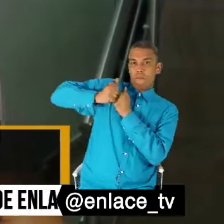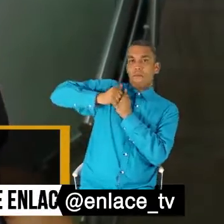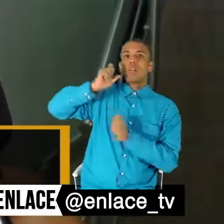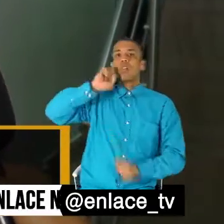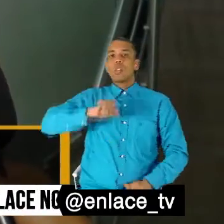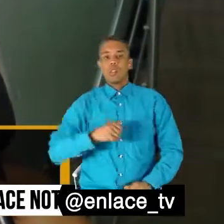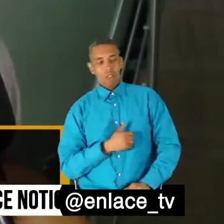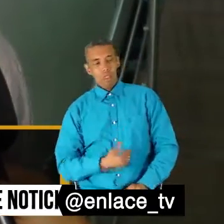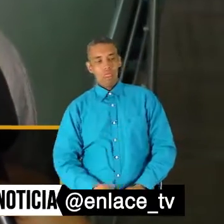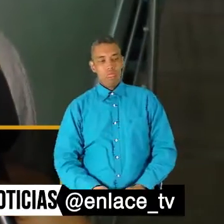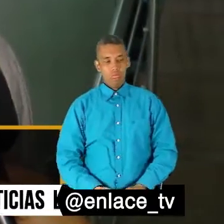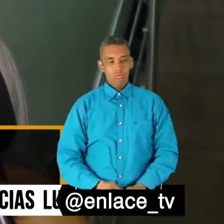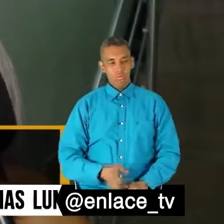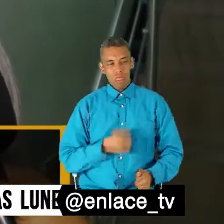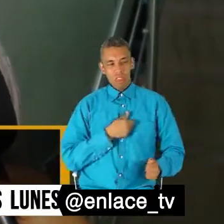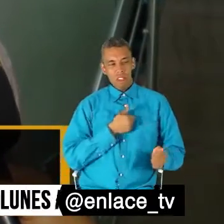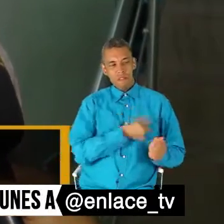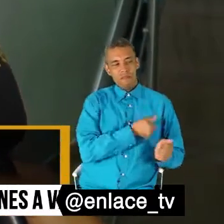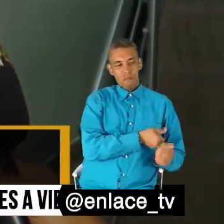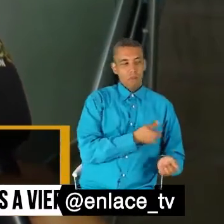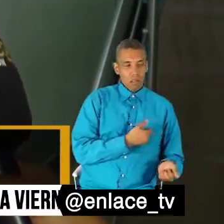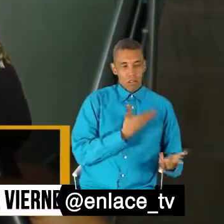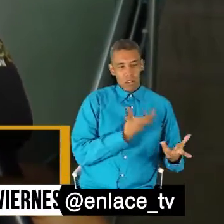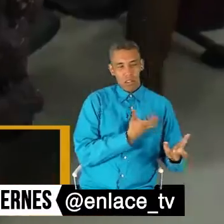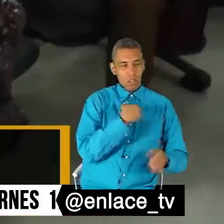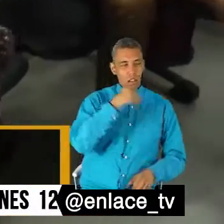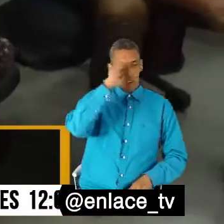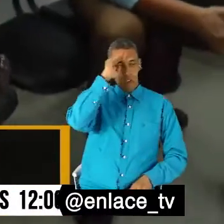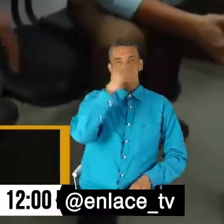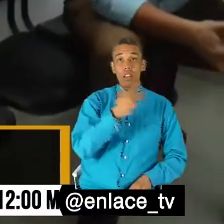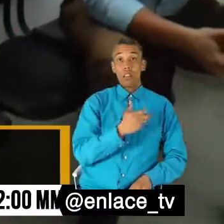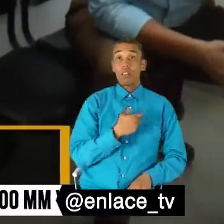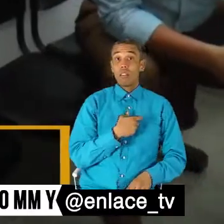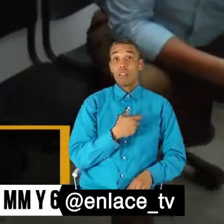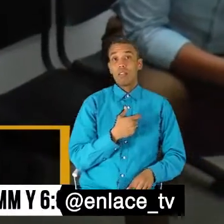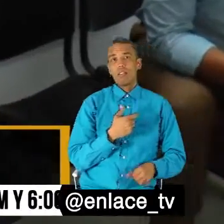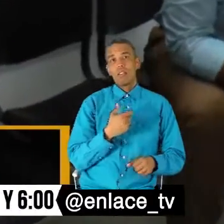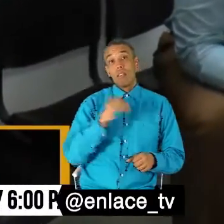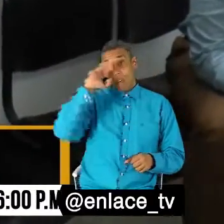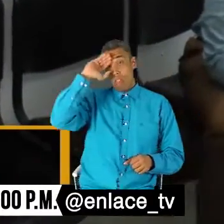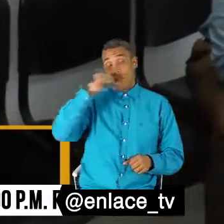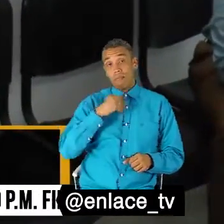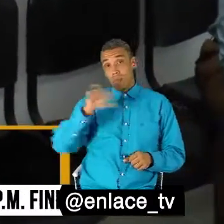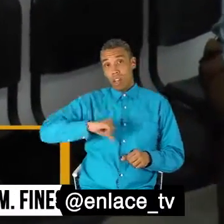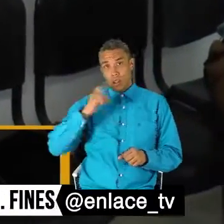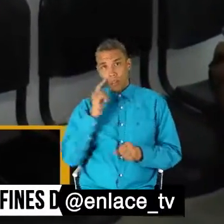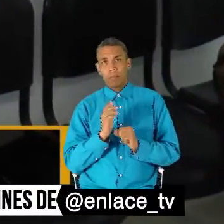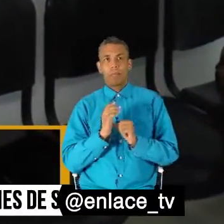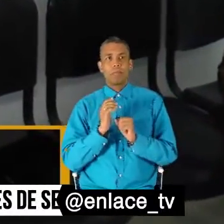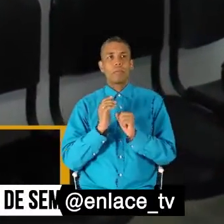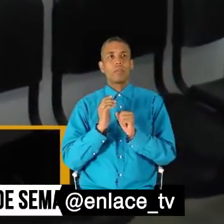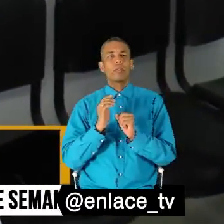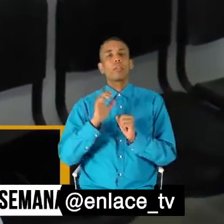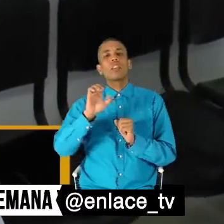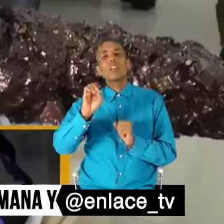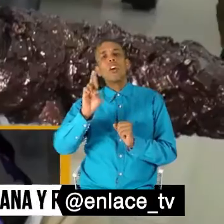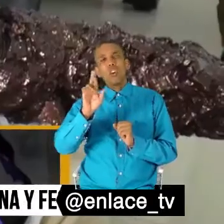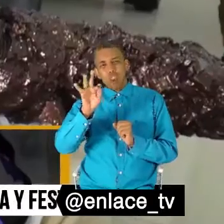la persona que violenta a la joven, a la niña, y la ve como una adulta. Las esculturas de los hermanos Ortega forman parte de un proceso de formación